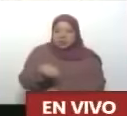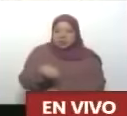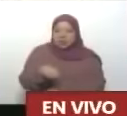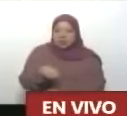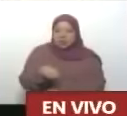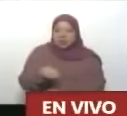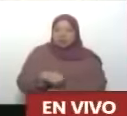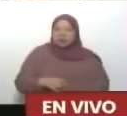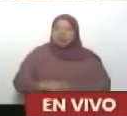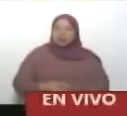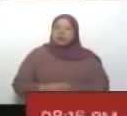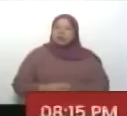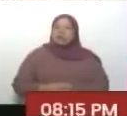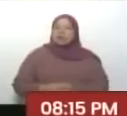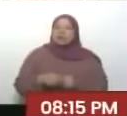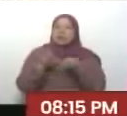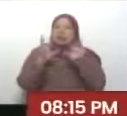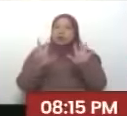Sí,